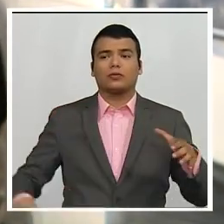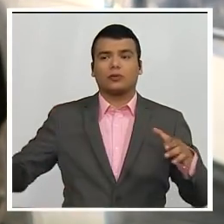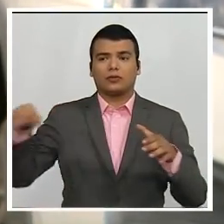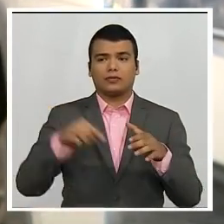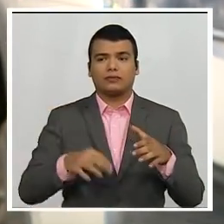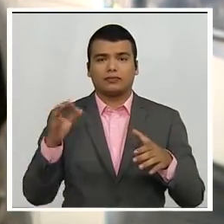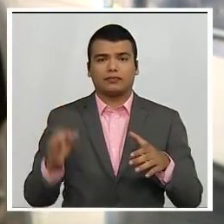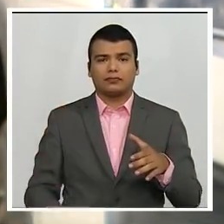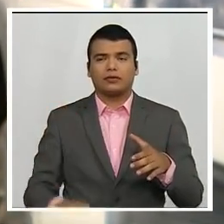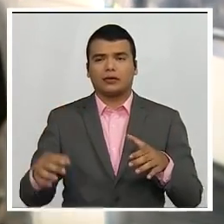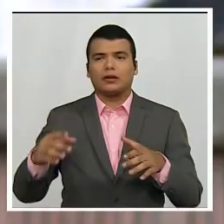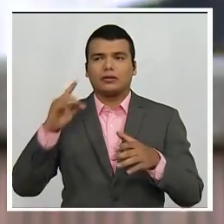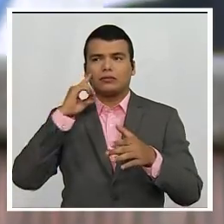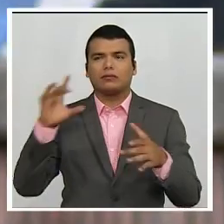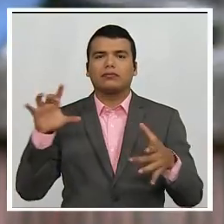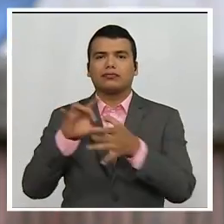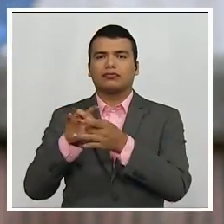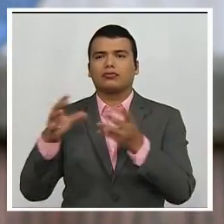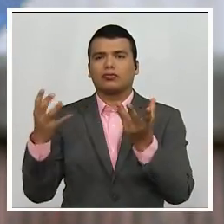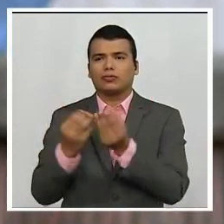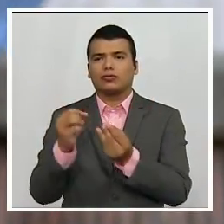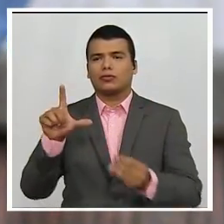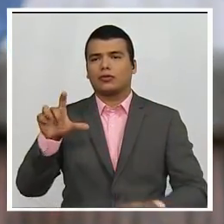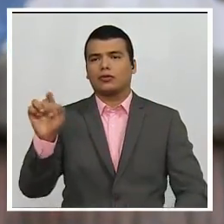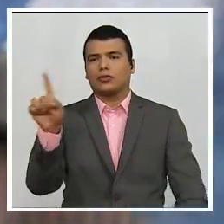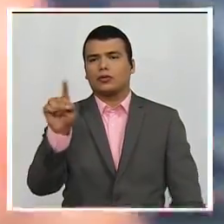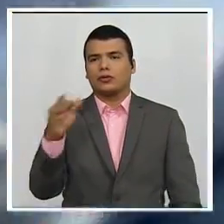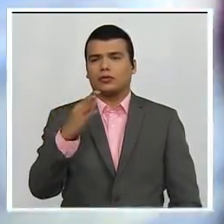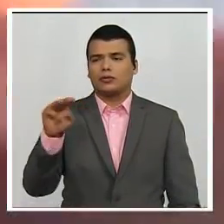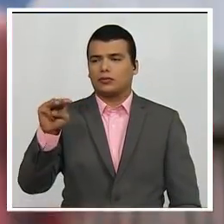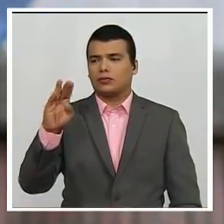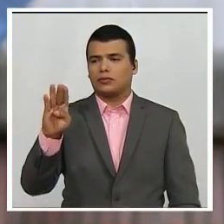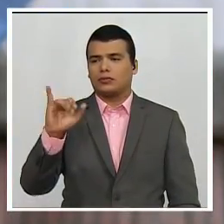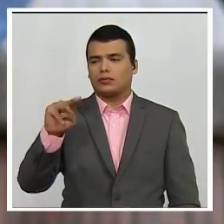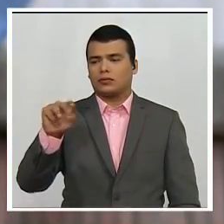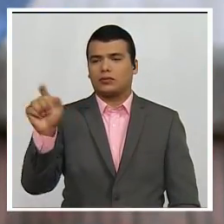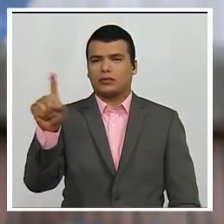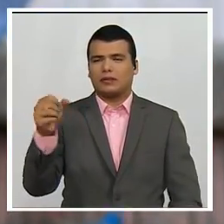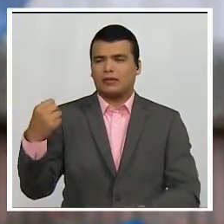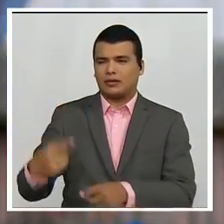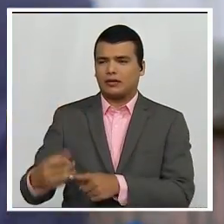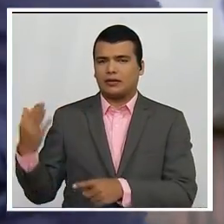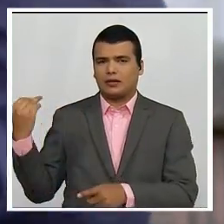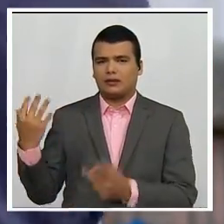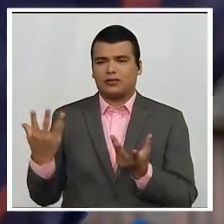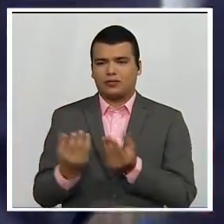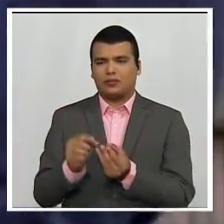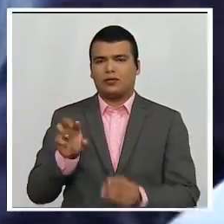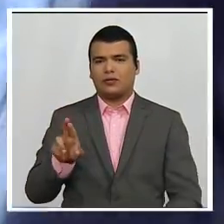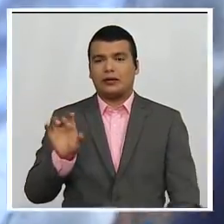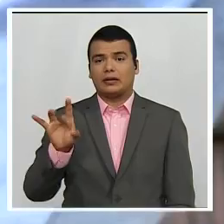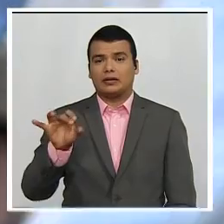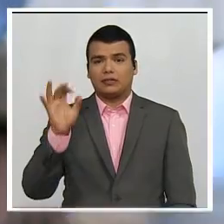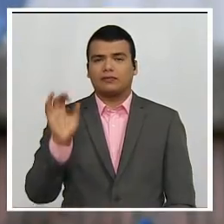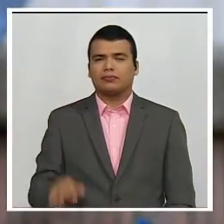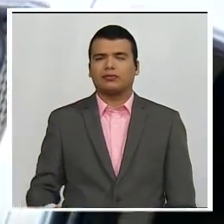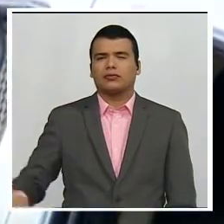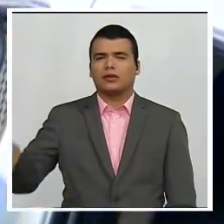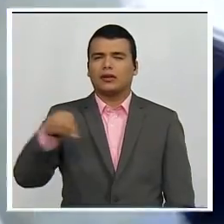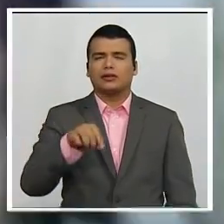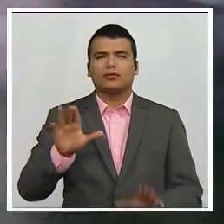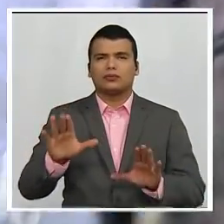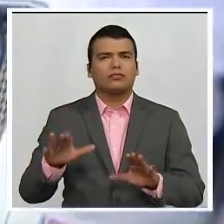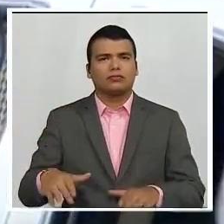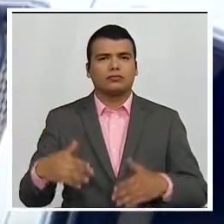involucrados con la banda criminal 'los de imax herederos de la anterior banda criminal 'los erre 15 y lo que hacían era de alguna manera